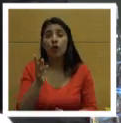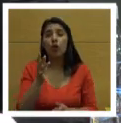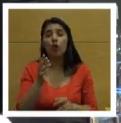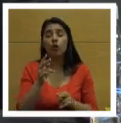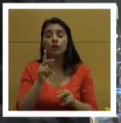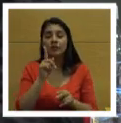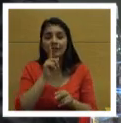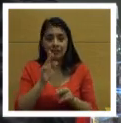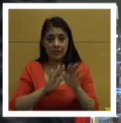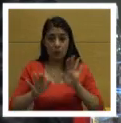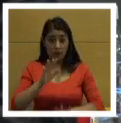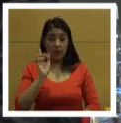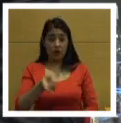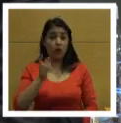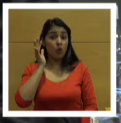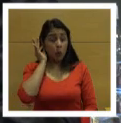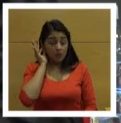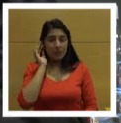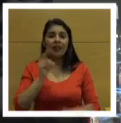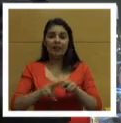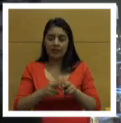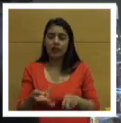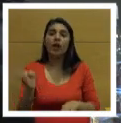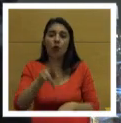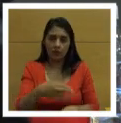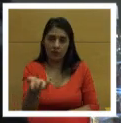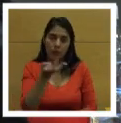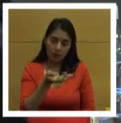producir la victimización secundaria.